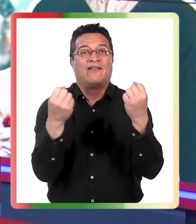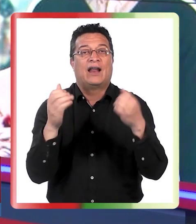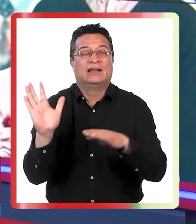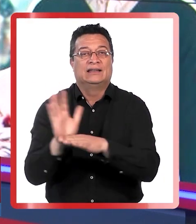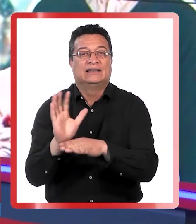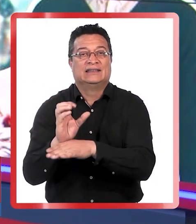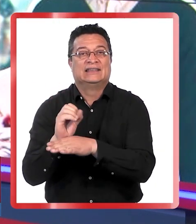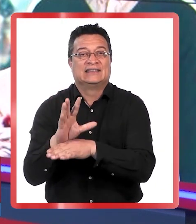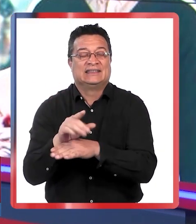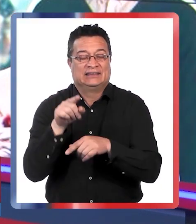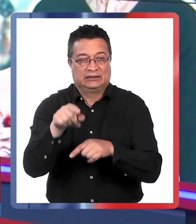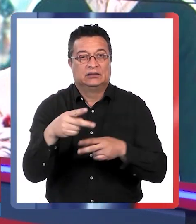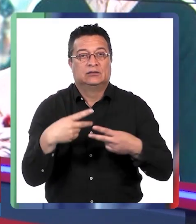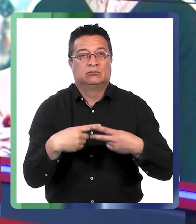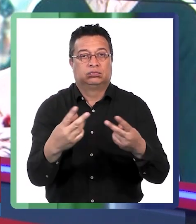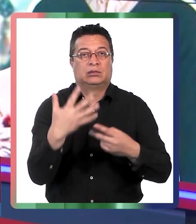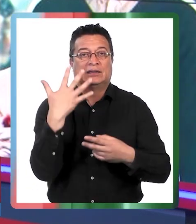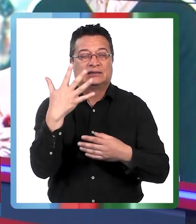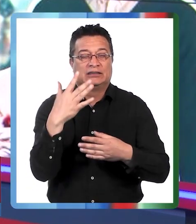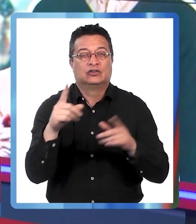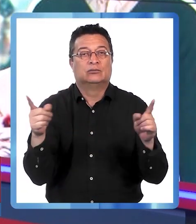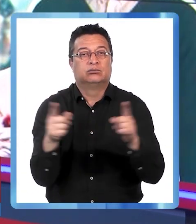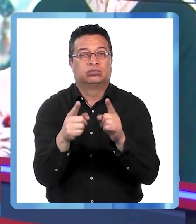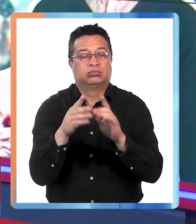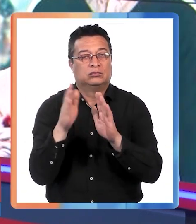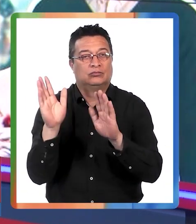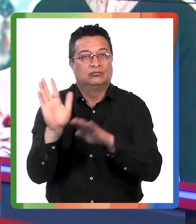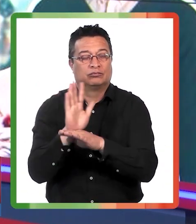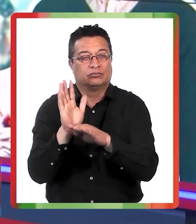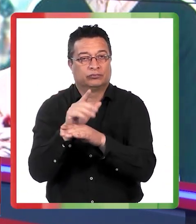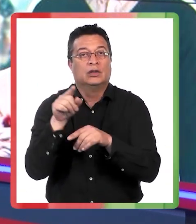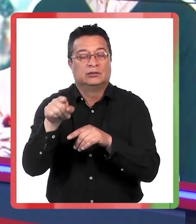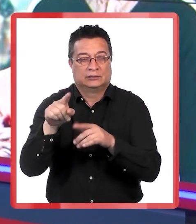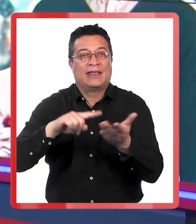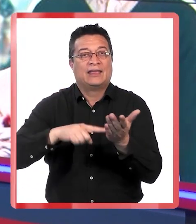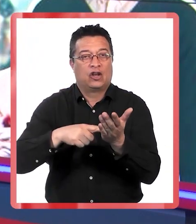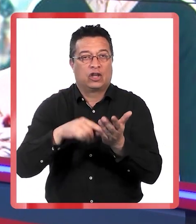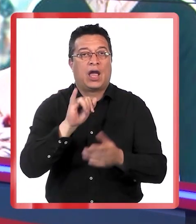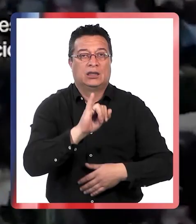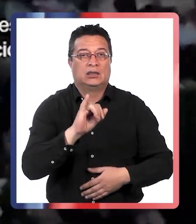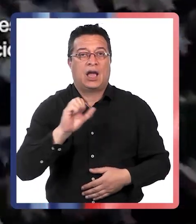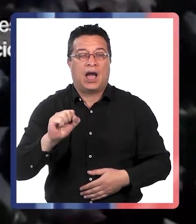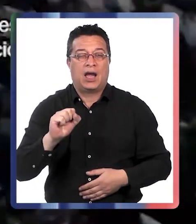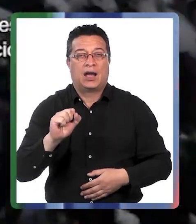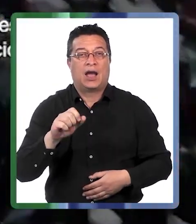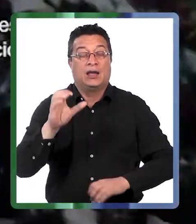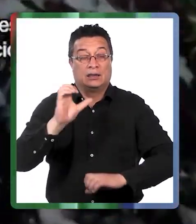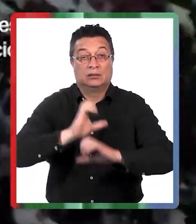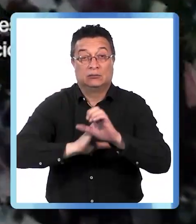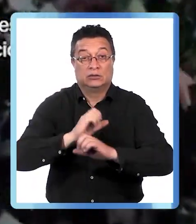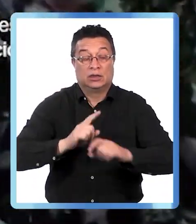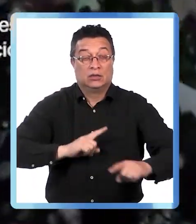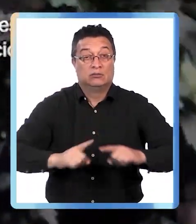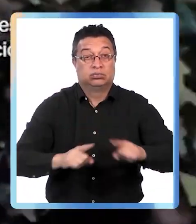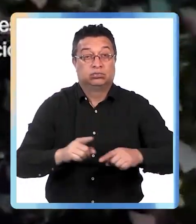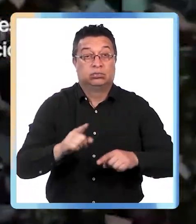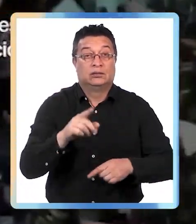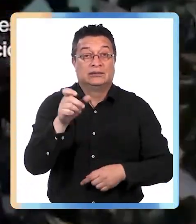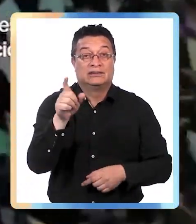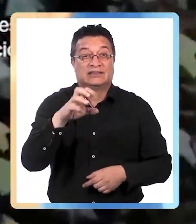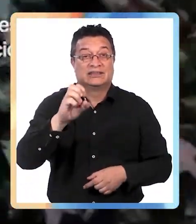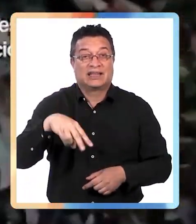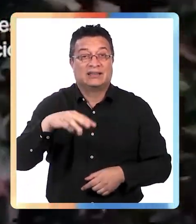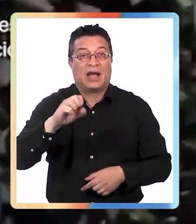de Tribeca, donde exhibirá 5 cortometrajes creados bajo esta tecnología. La compañía dirigida por Sam